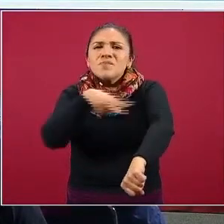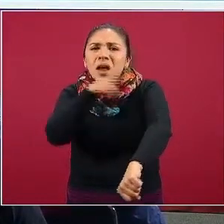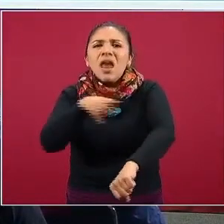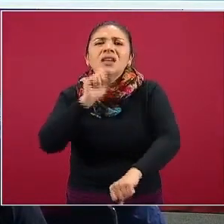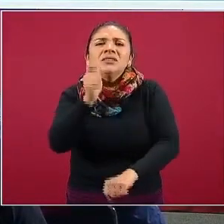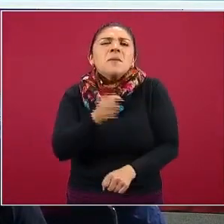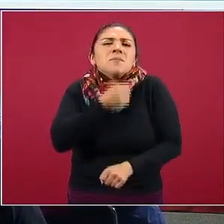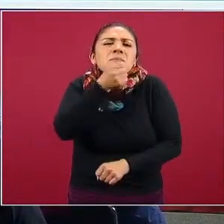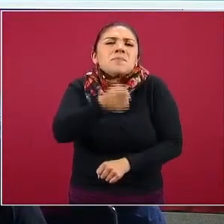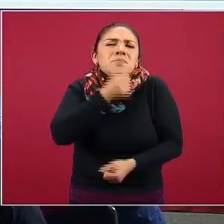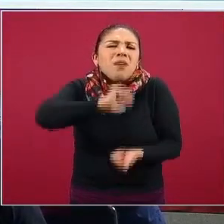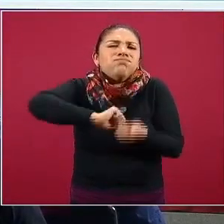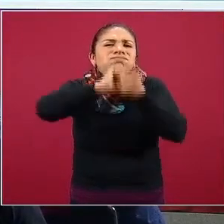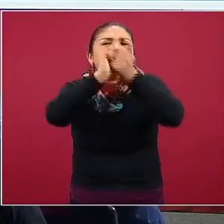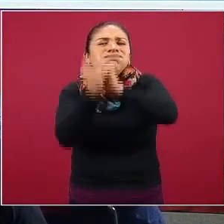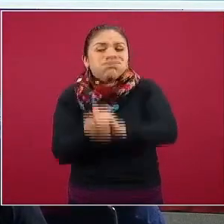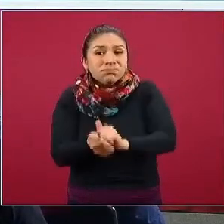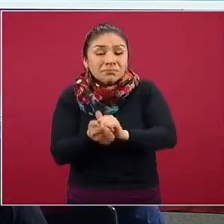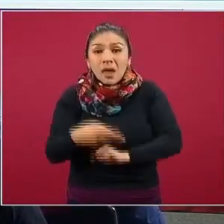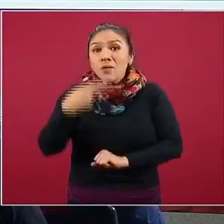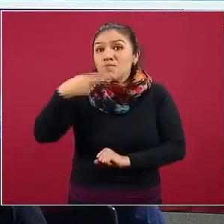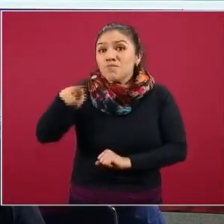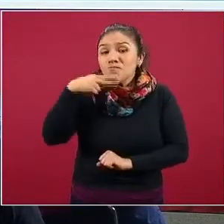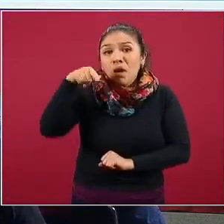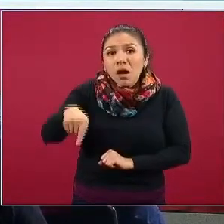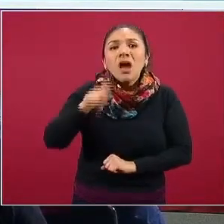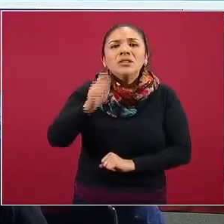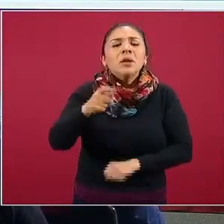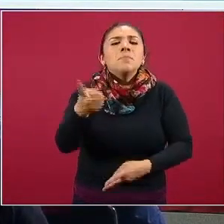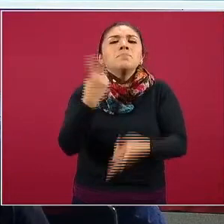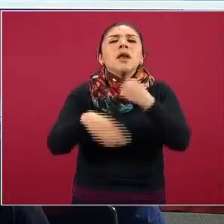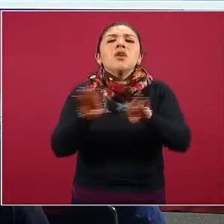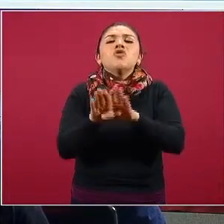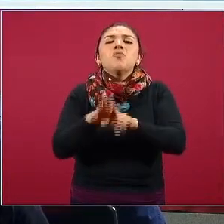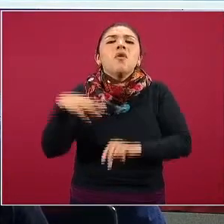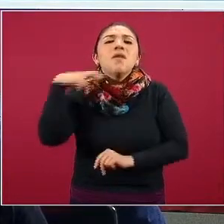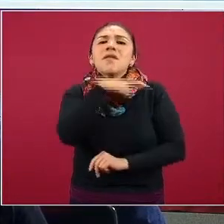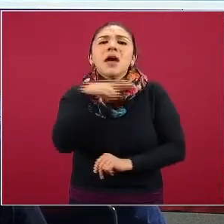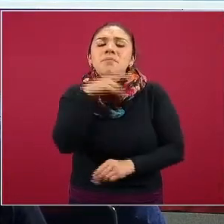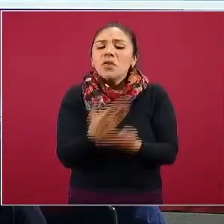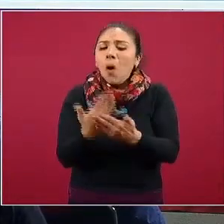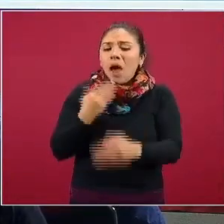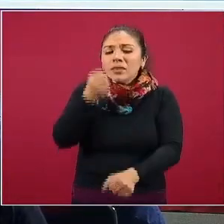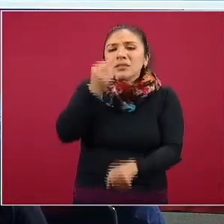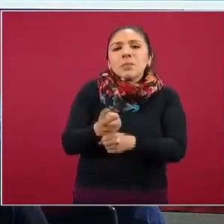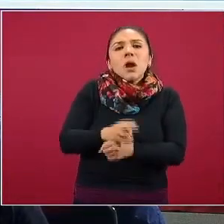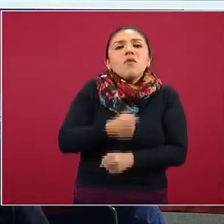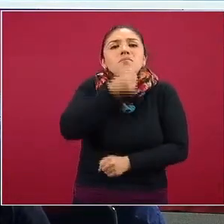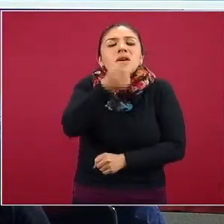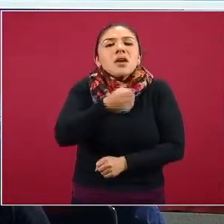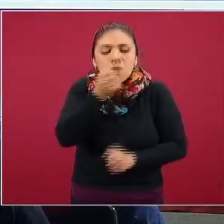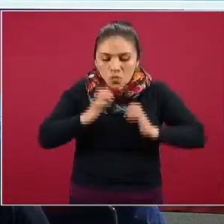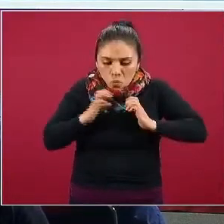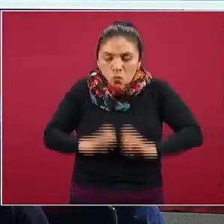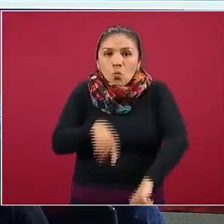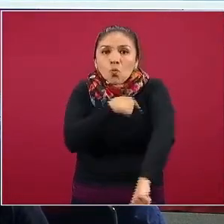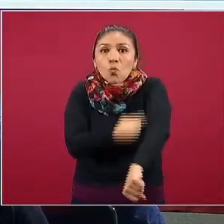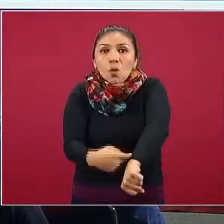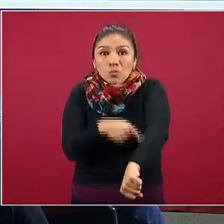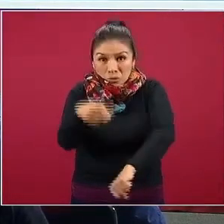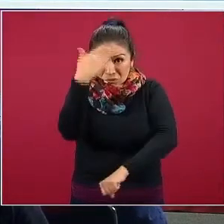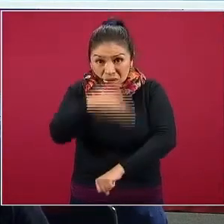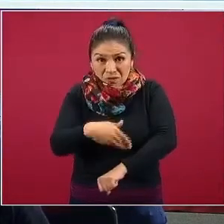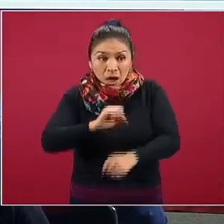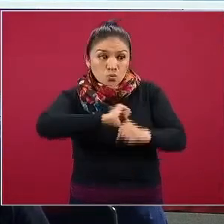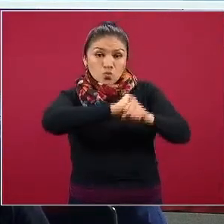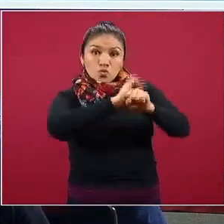pulmonar. De manera que lo que hace el tabaquismo es que causa un envejecimiento prematuro. Sabemos que el COVID es